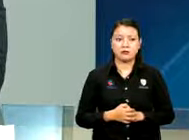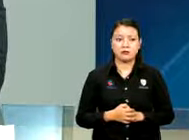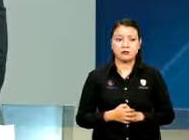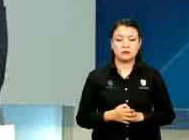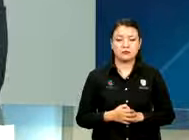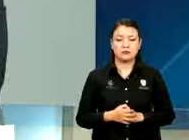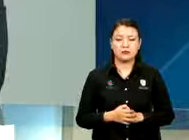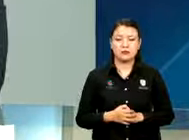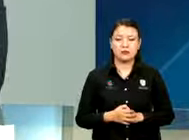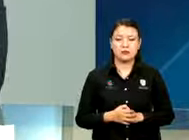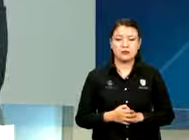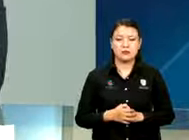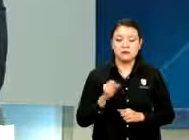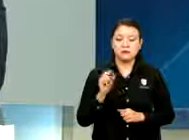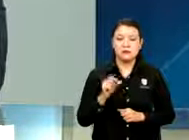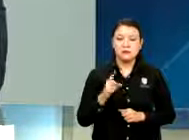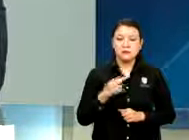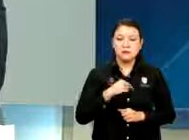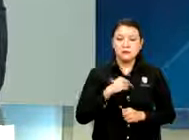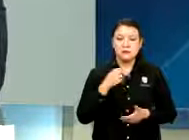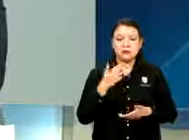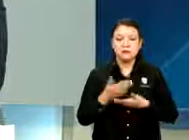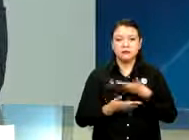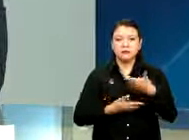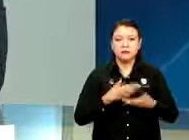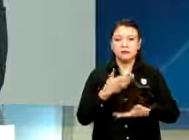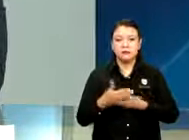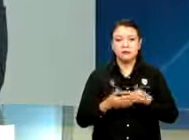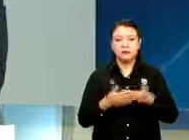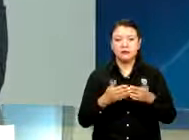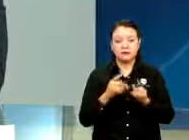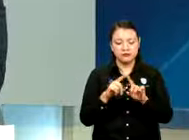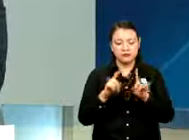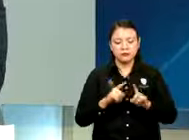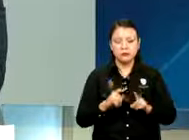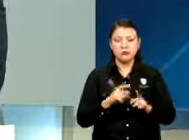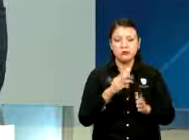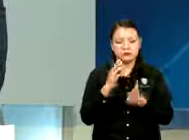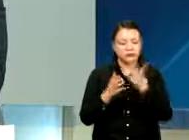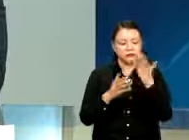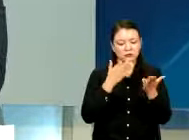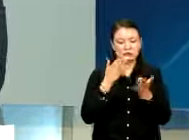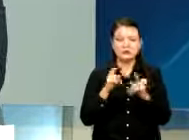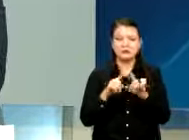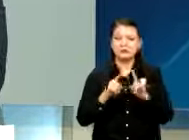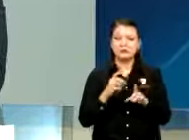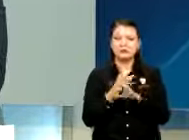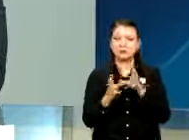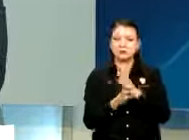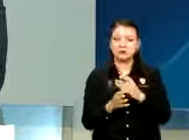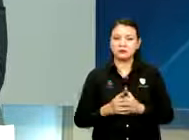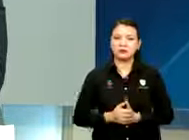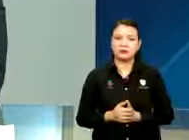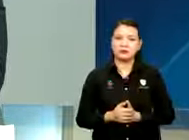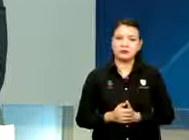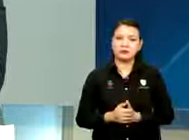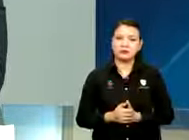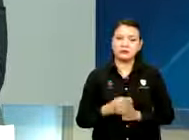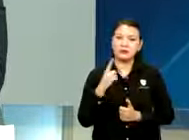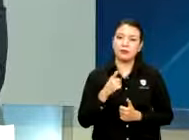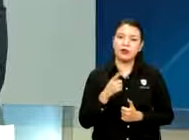inclusive de compartir estos estudios estas conclusiones estas determinaciones con